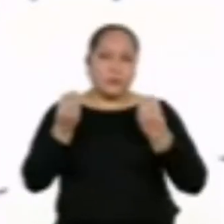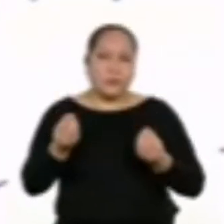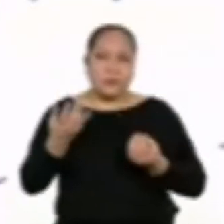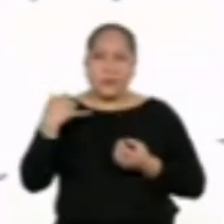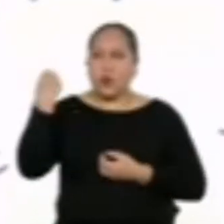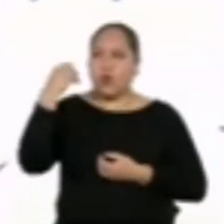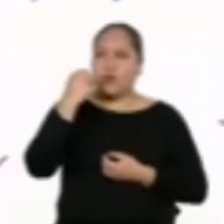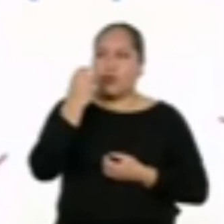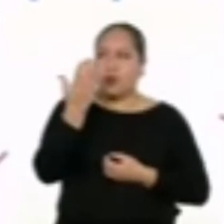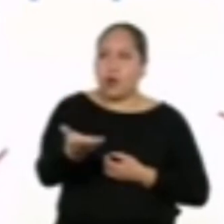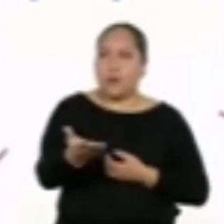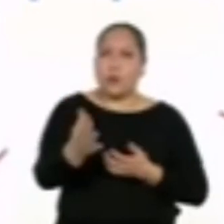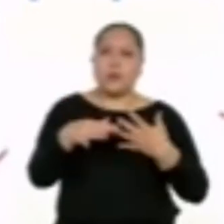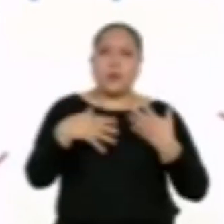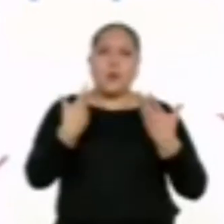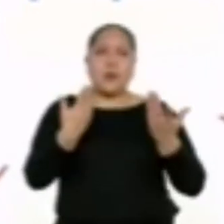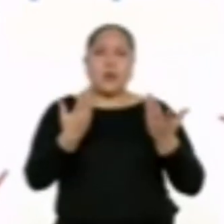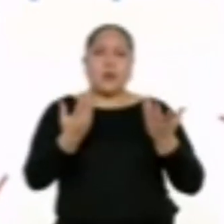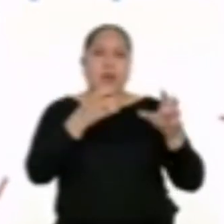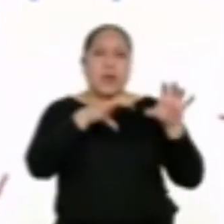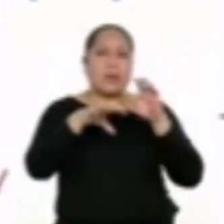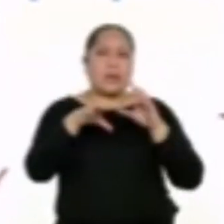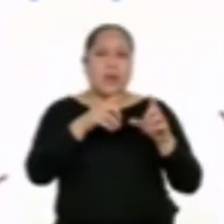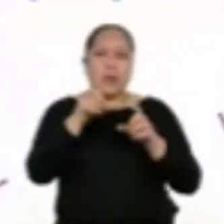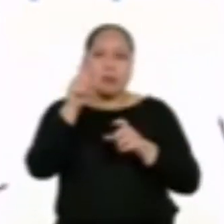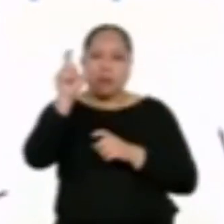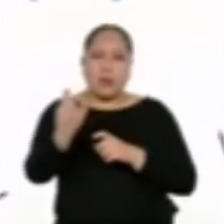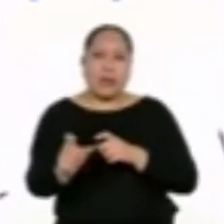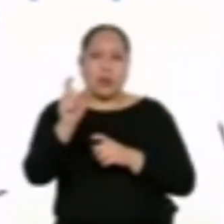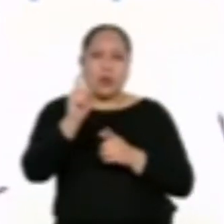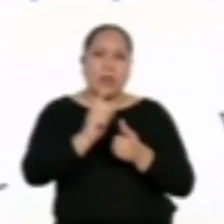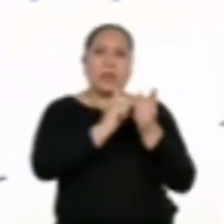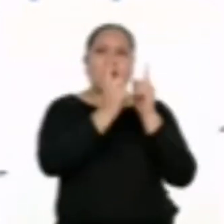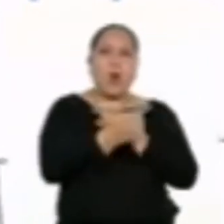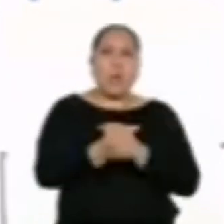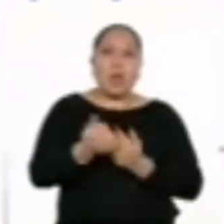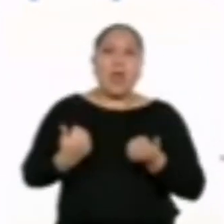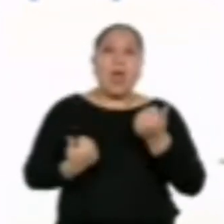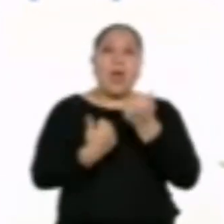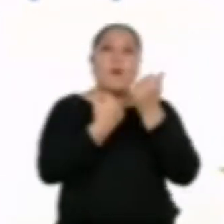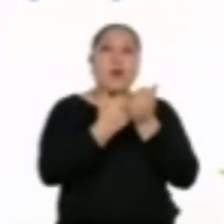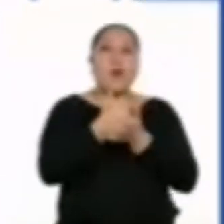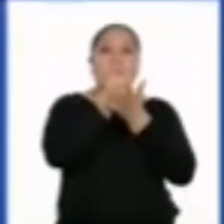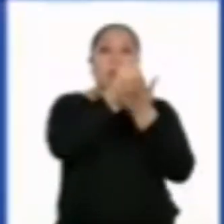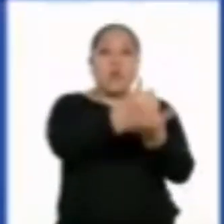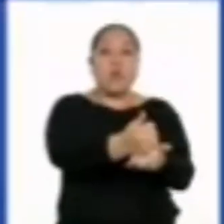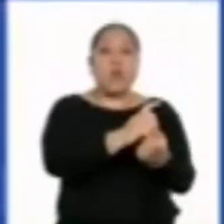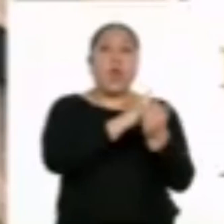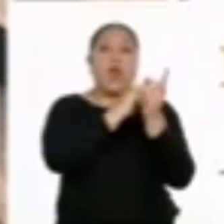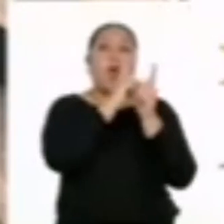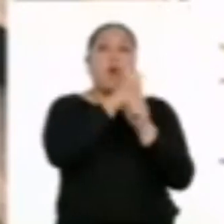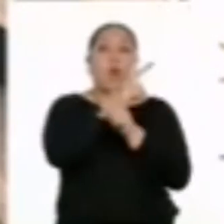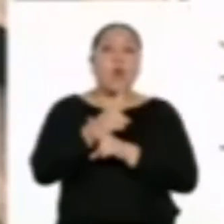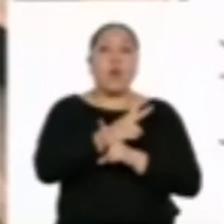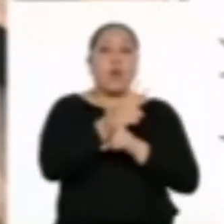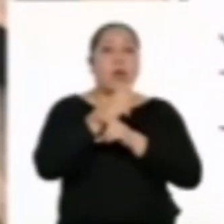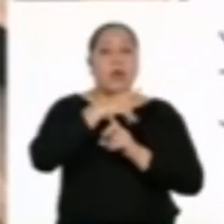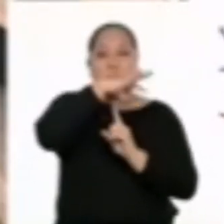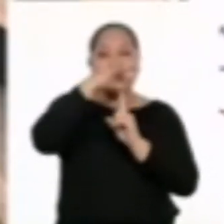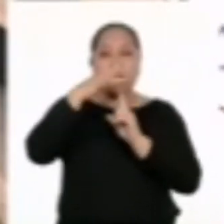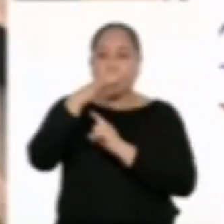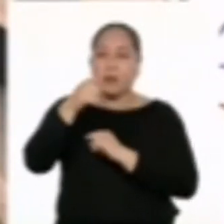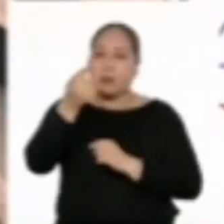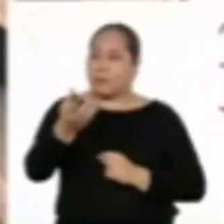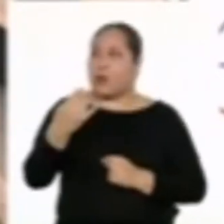y los adolescentes convertirse en agentes de cambio para contribuir al cuidado del ambiente desde sus hogares? Las y